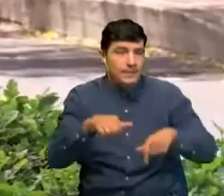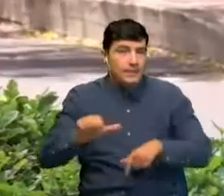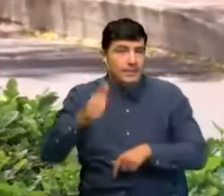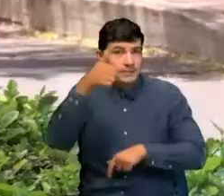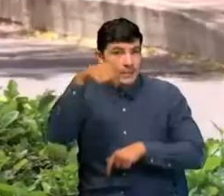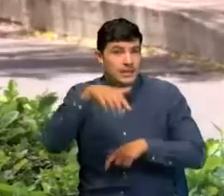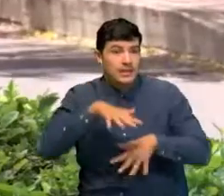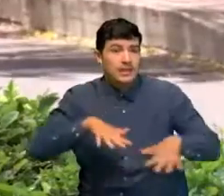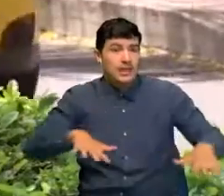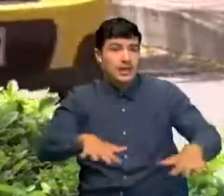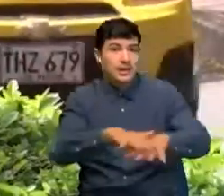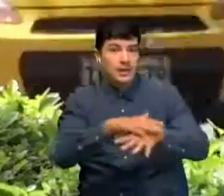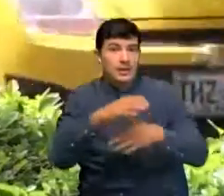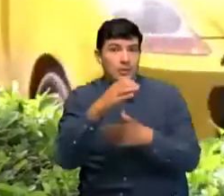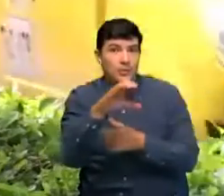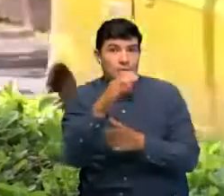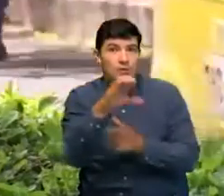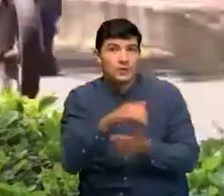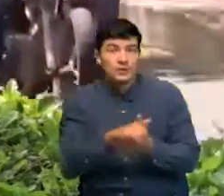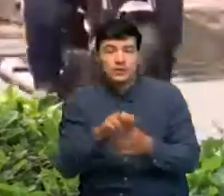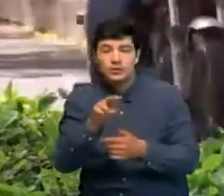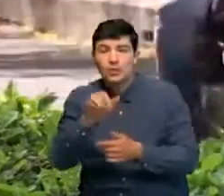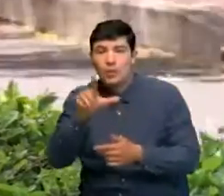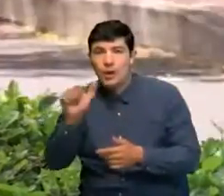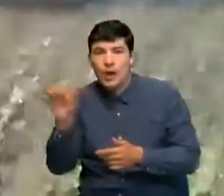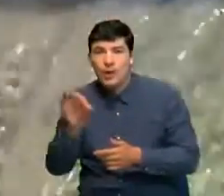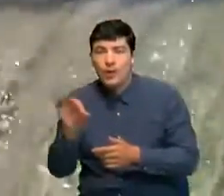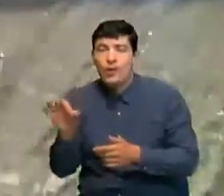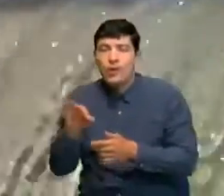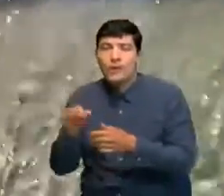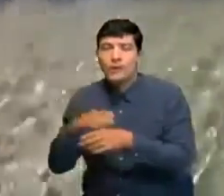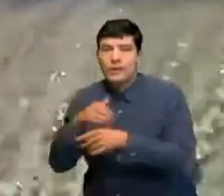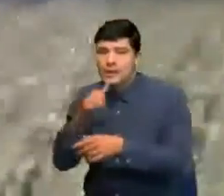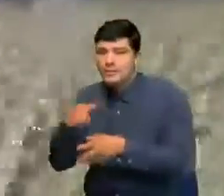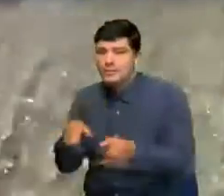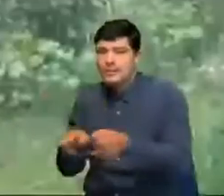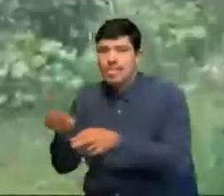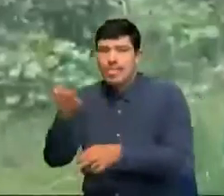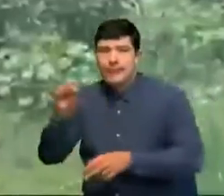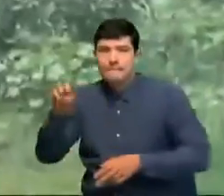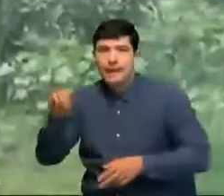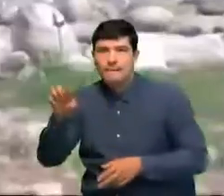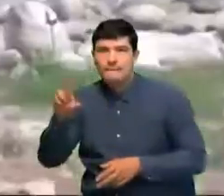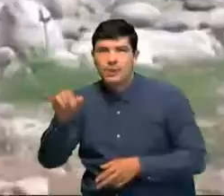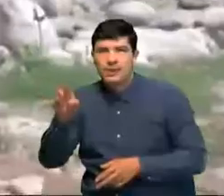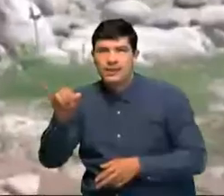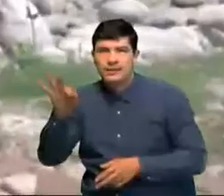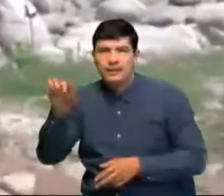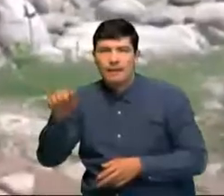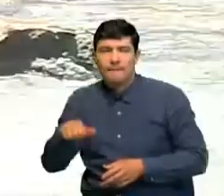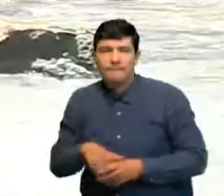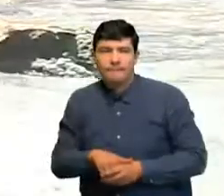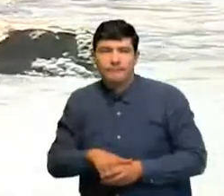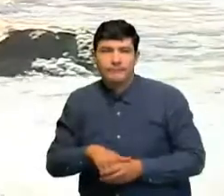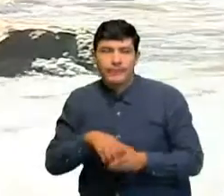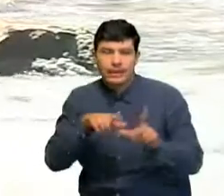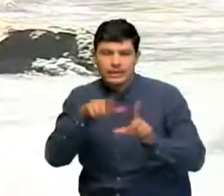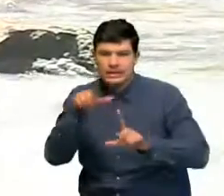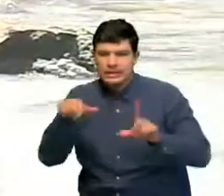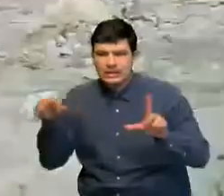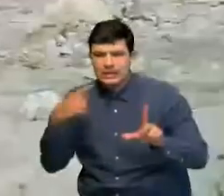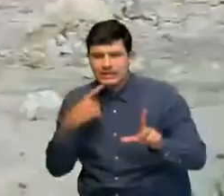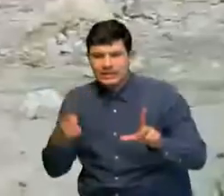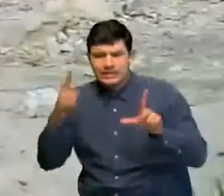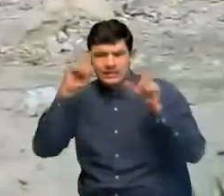que atraviesan a Cúcuta, el Zulia y el río Pamplonita. Las cifras sobre disminución de los cauces de los ríos son muy dicientes